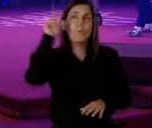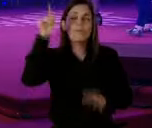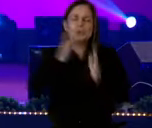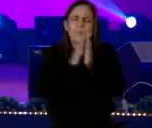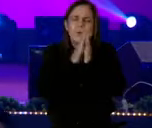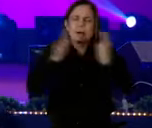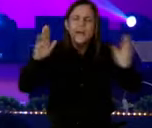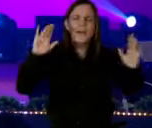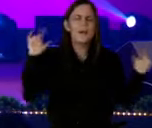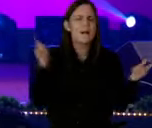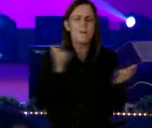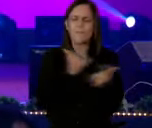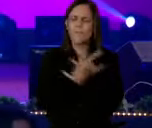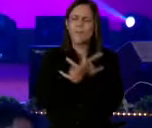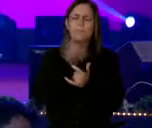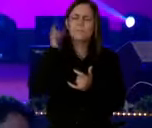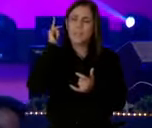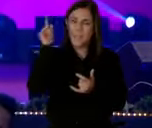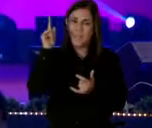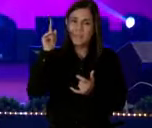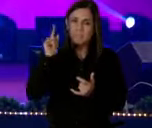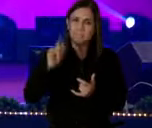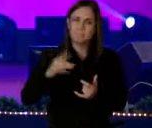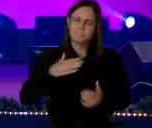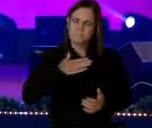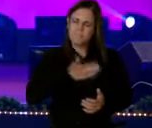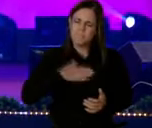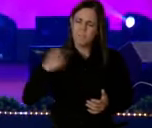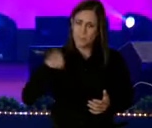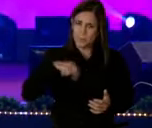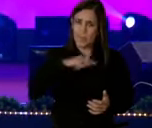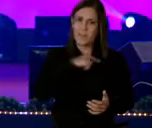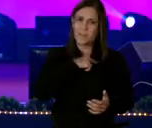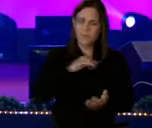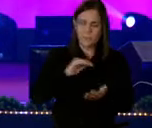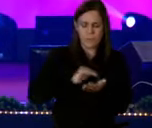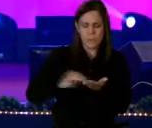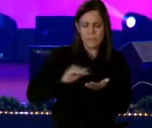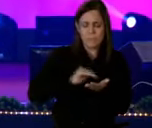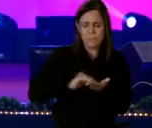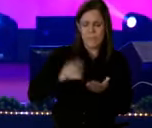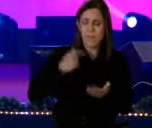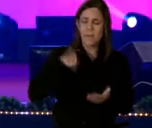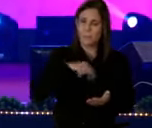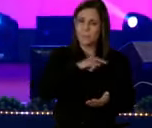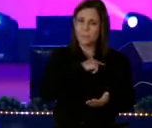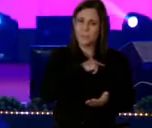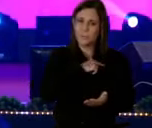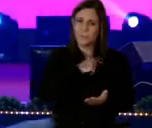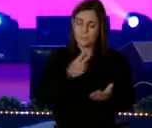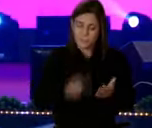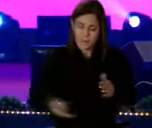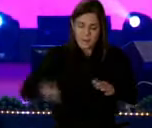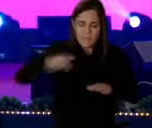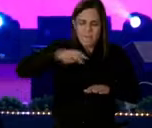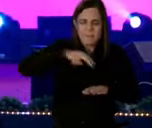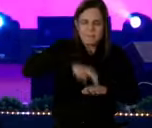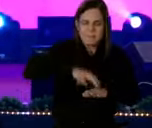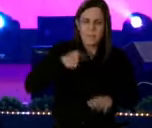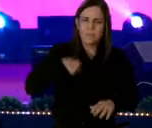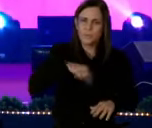ha limpiado, nos ha levantado. Qué bueno verte, Daisy. Que tu familita, te amo.